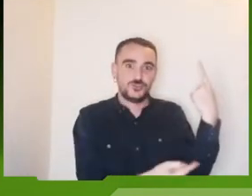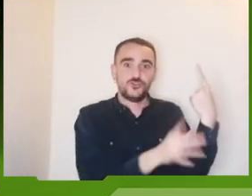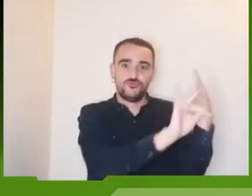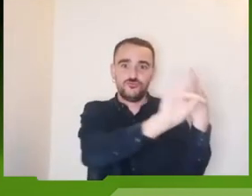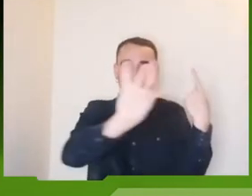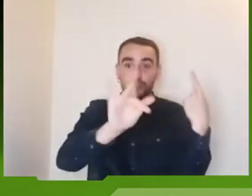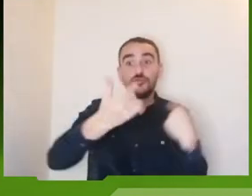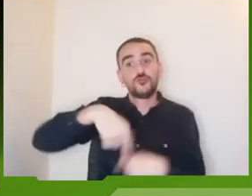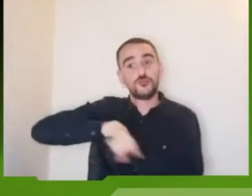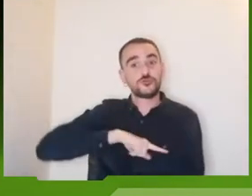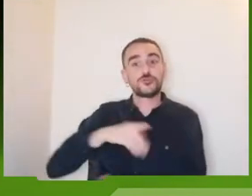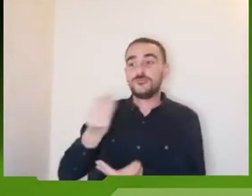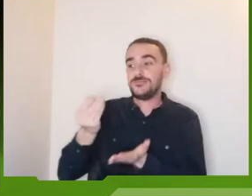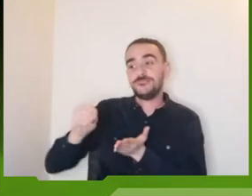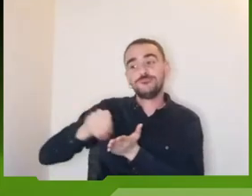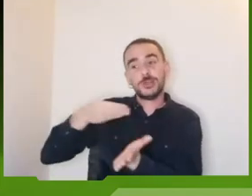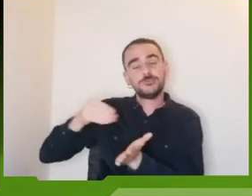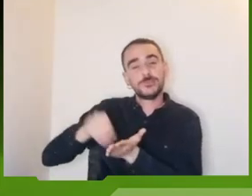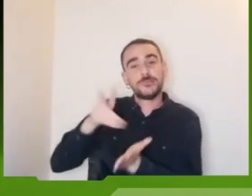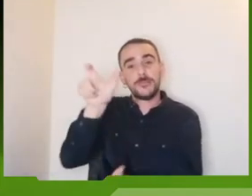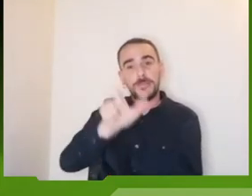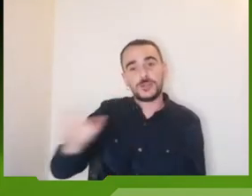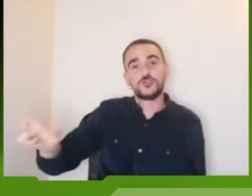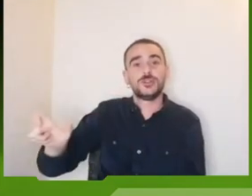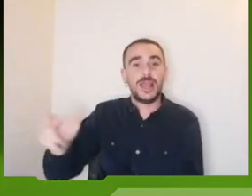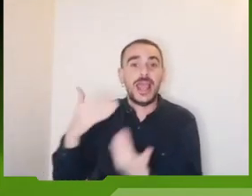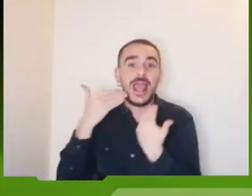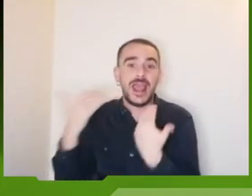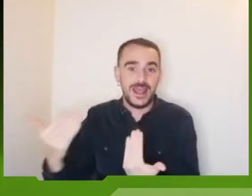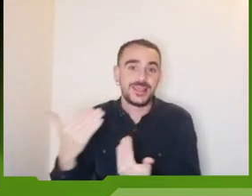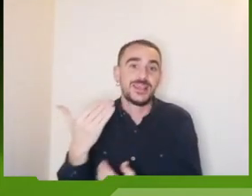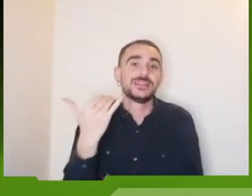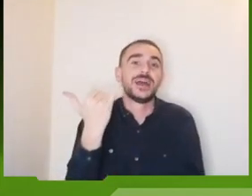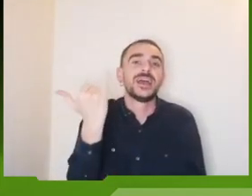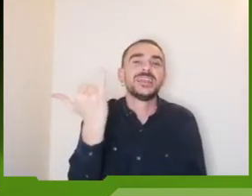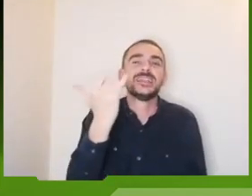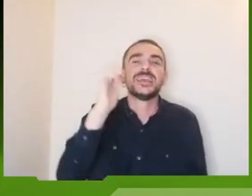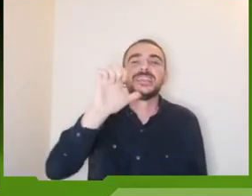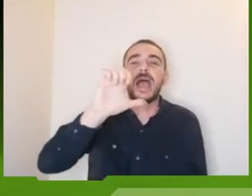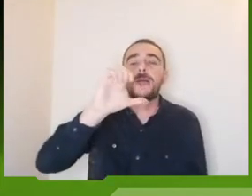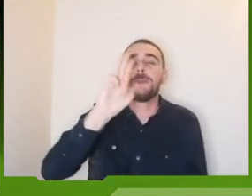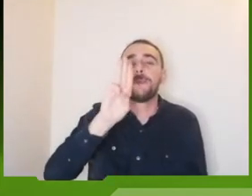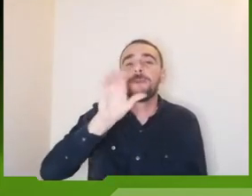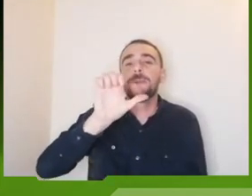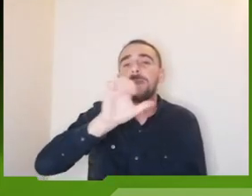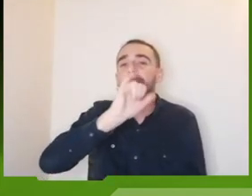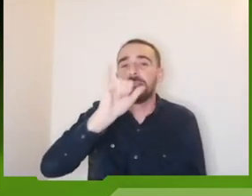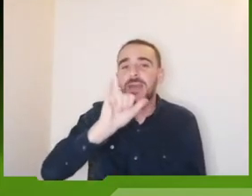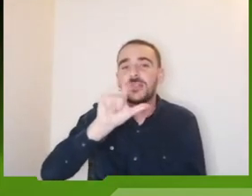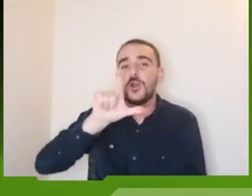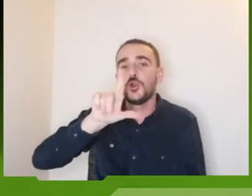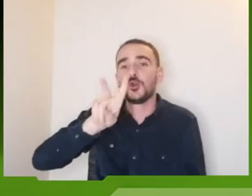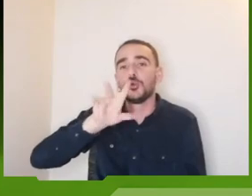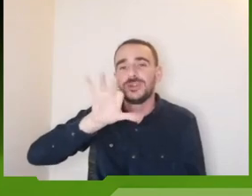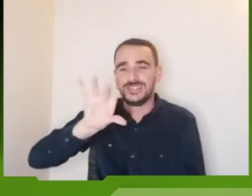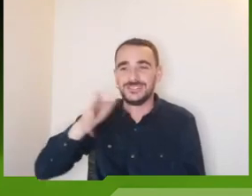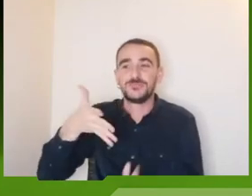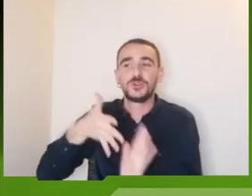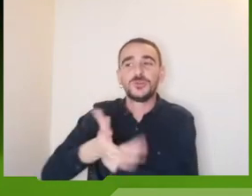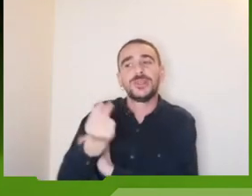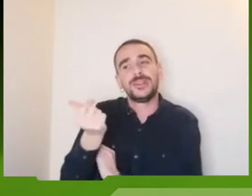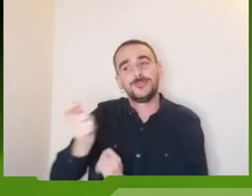aportaciones. Así que muchas gracias a Yepez Luis 89 por esta donación. Y dice que hola. Pues hola y muchas gracias.